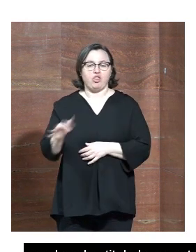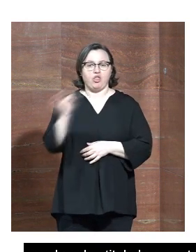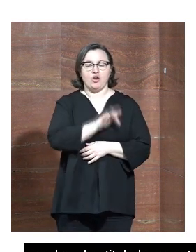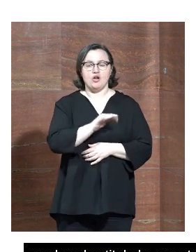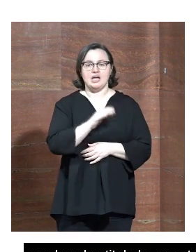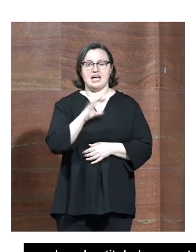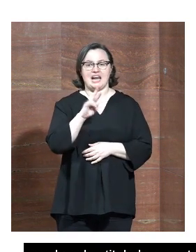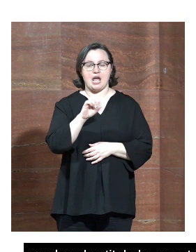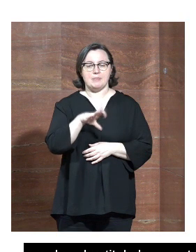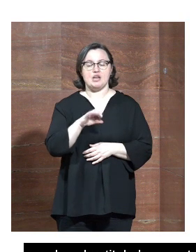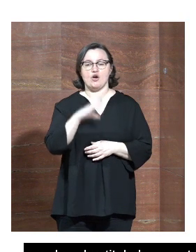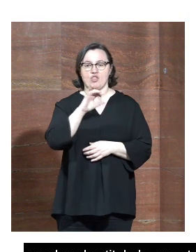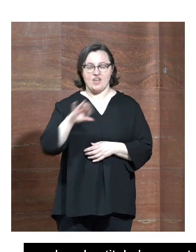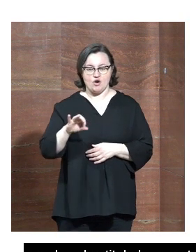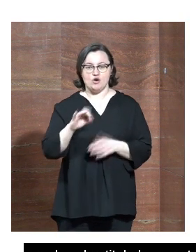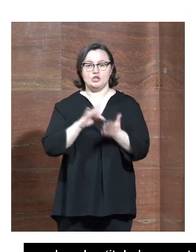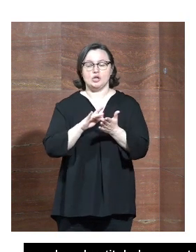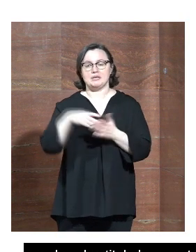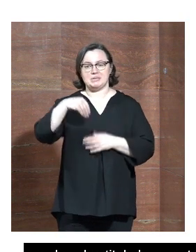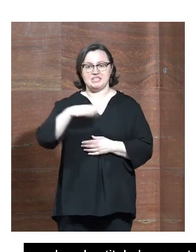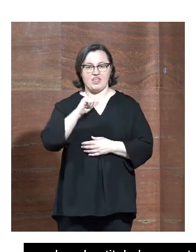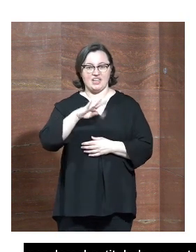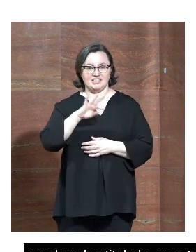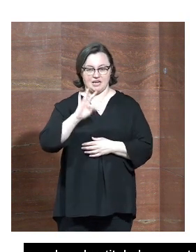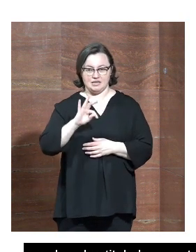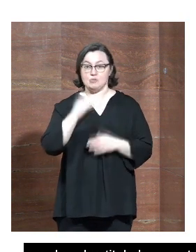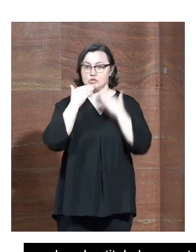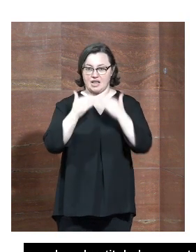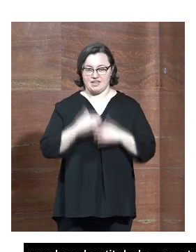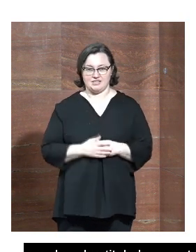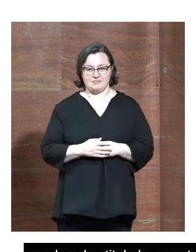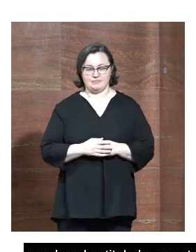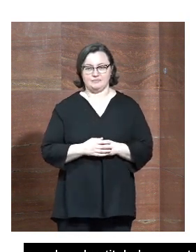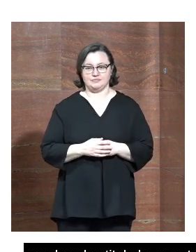Carlos Ramiro, CEO de AISTE y presidente de Fintac. Muchas gracias.